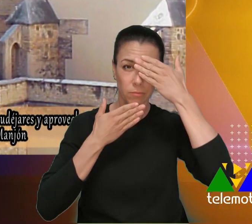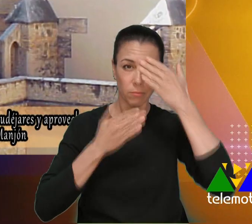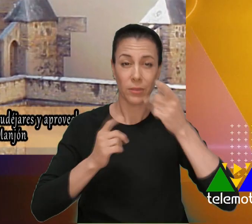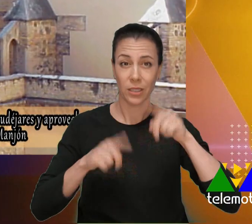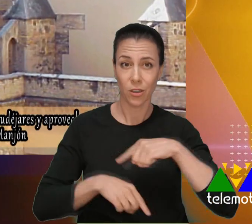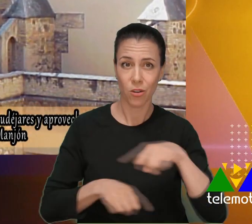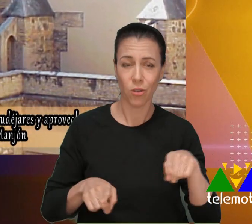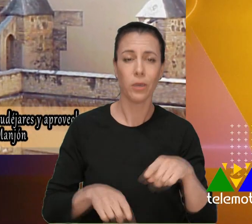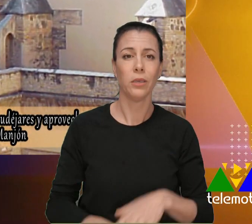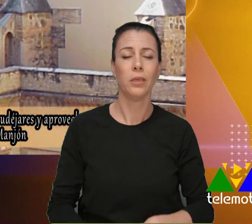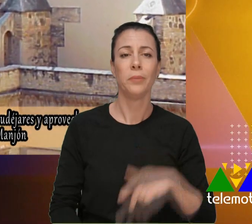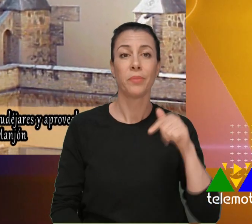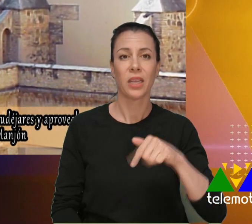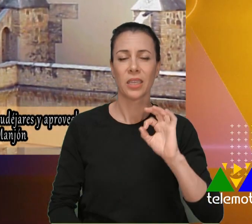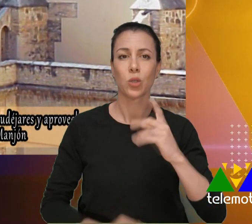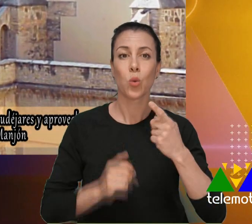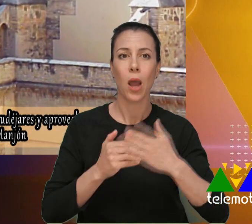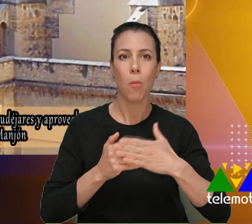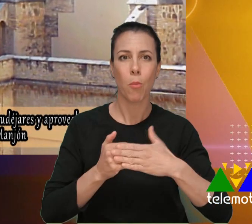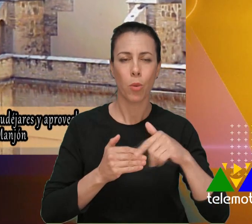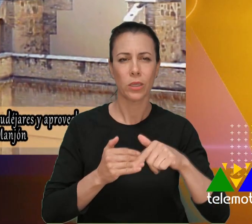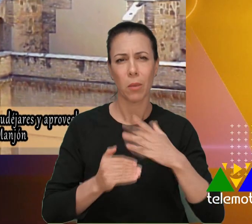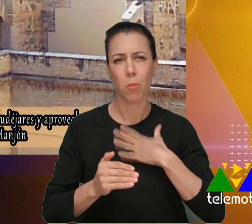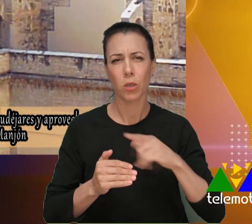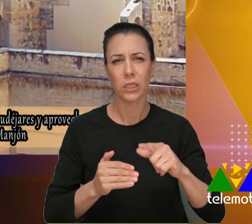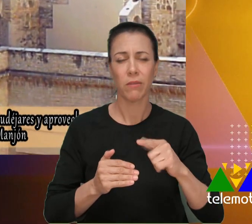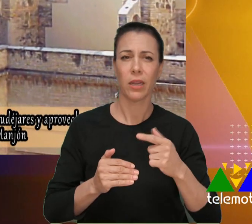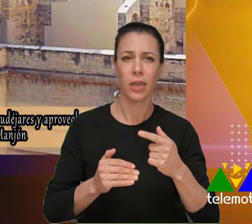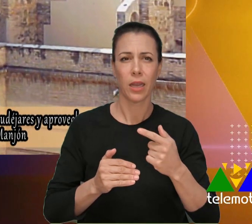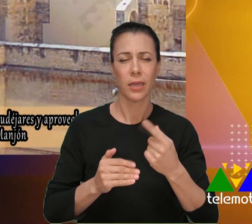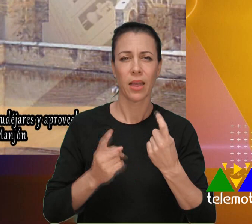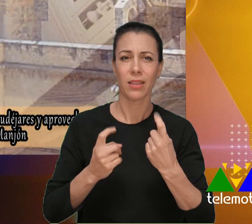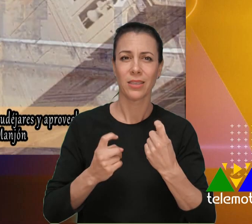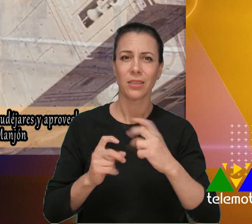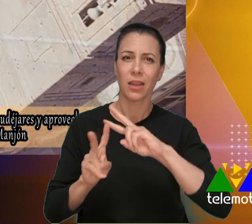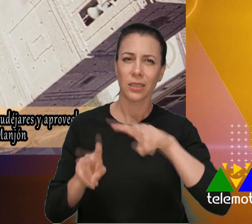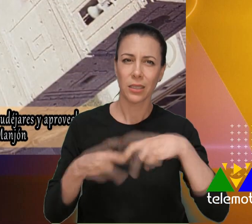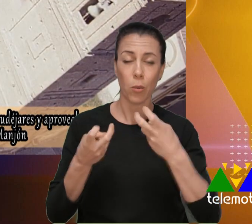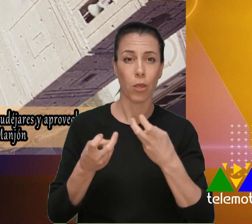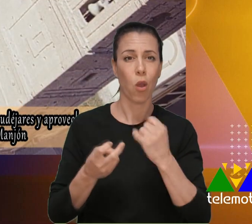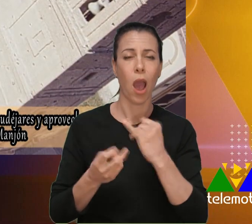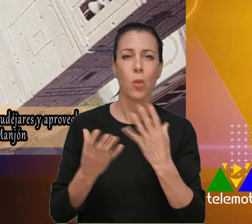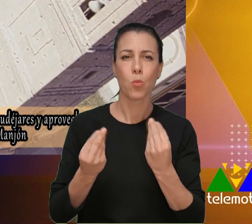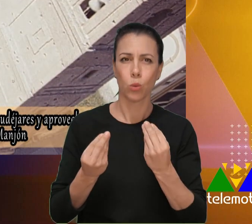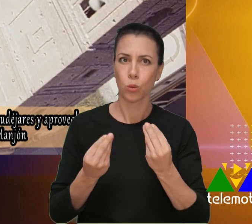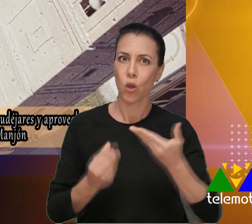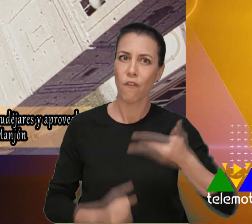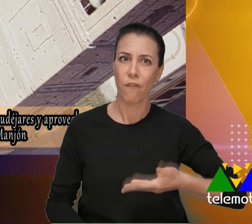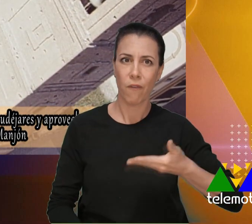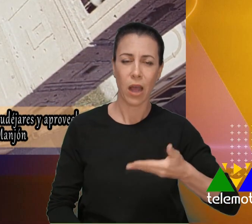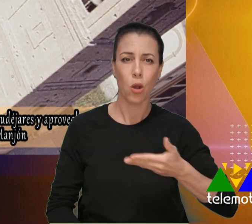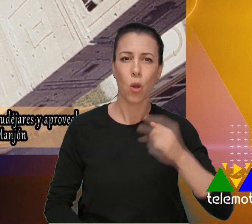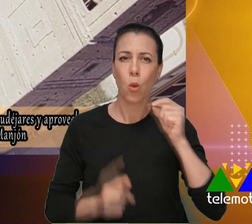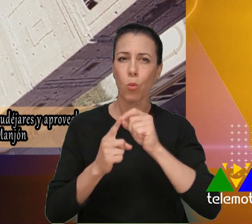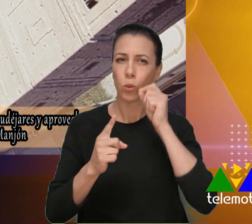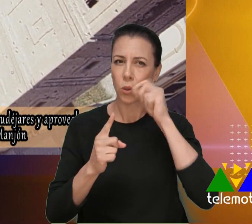mucho valor, ¿no? Y esta puerta, que necesitaría quizás una restauración, ¿no? Tiene muchísimo valor desde el punto de